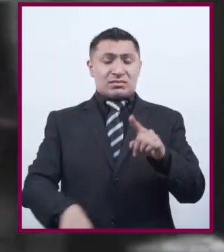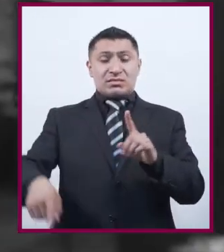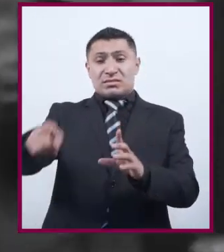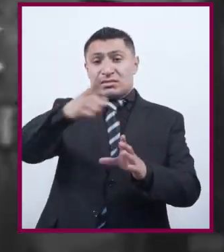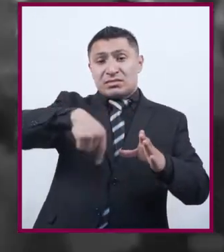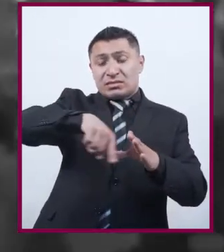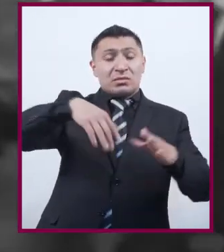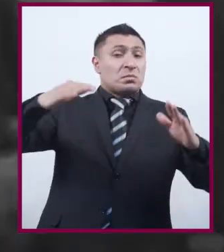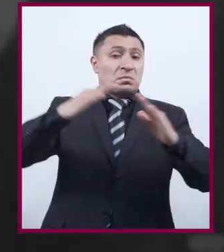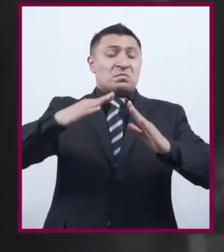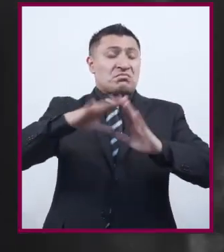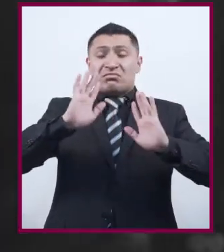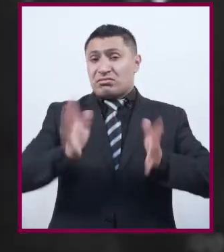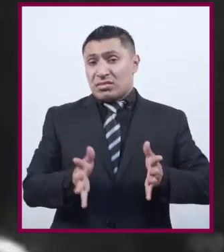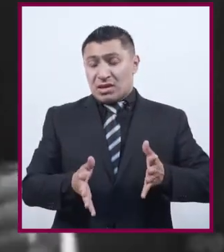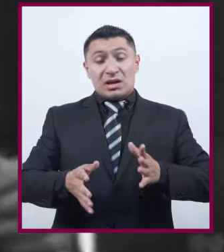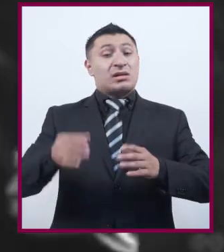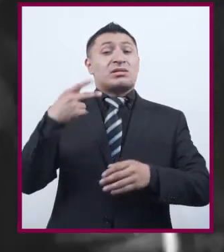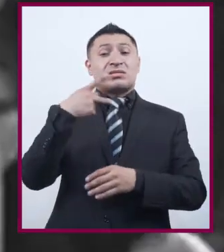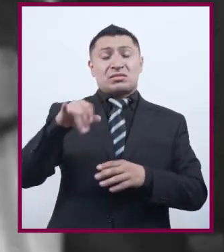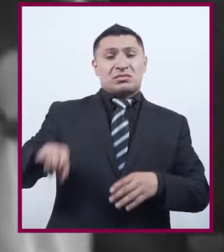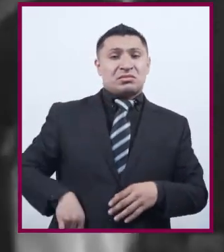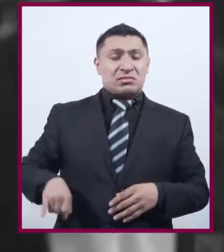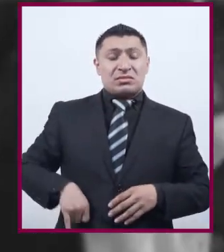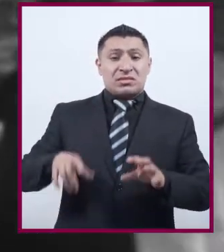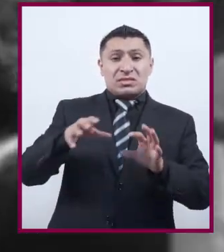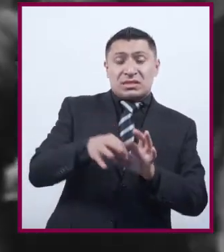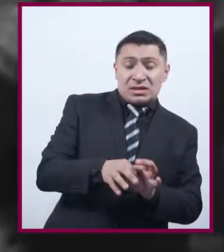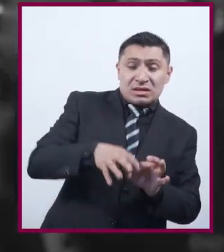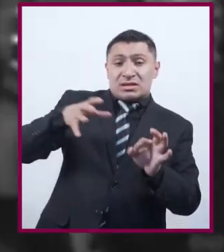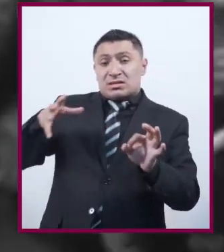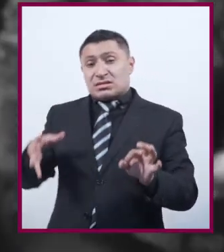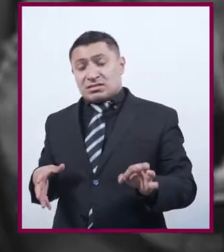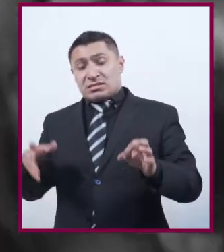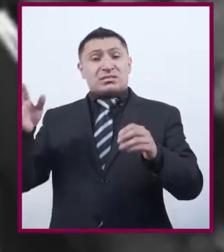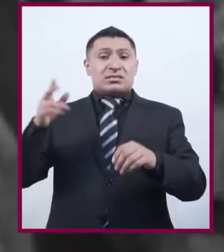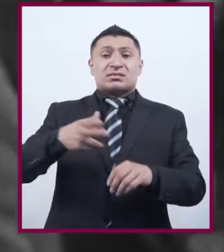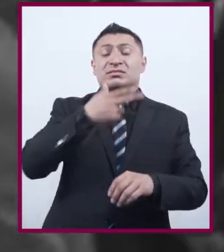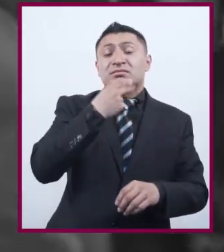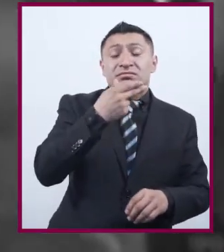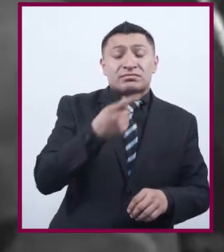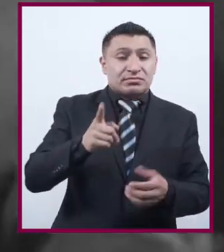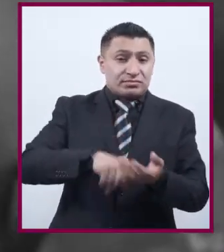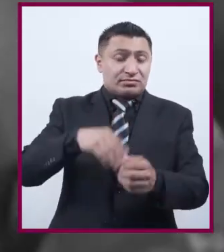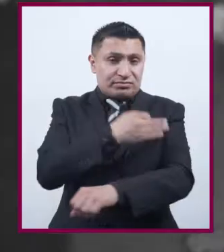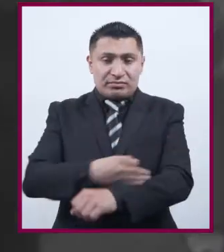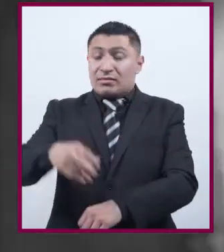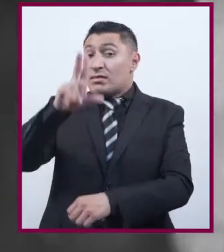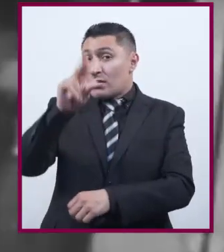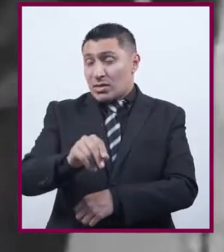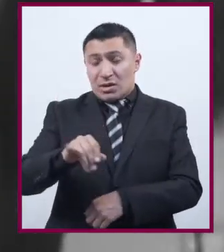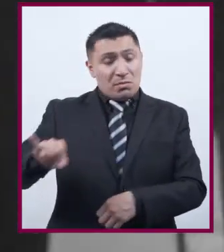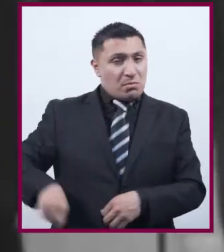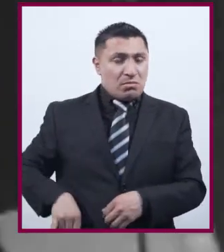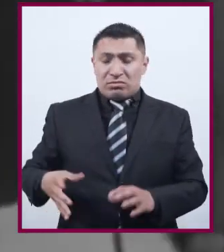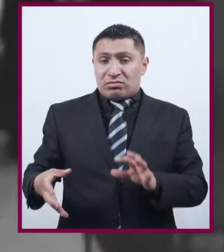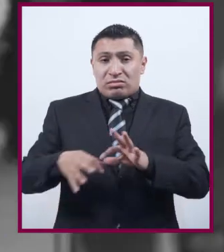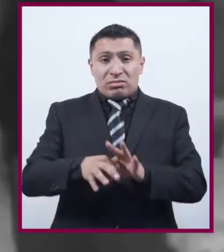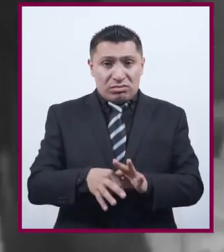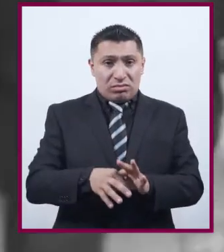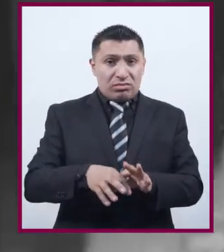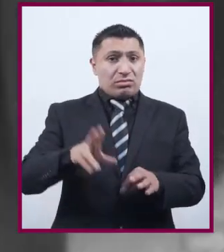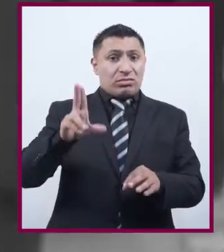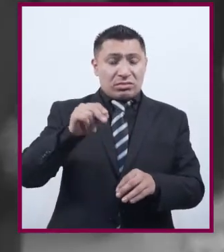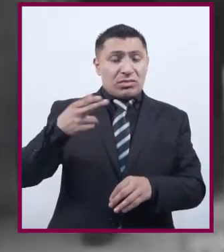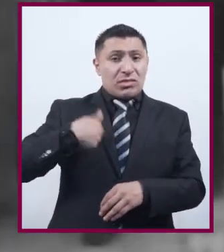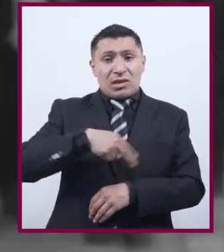salido del círculo del hogar doméstico, ni sus intereses se han desvinculado de los miembros masculinos de la familia. No ha llegado